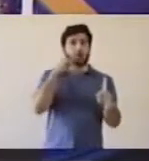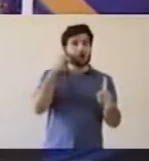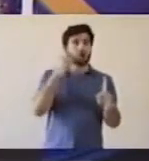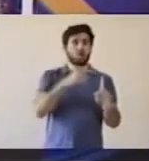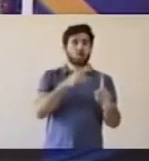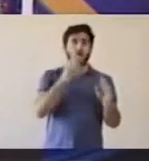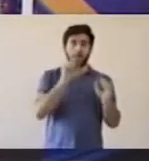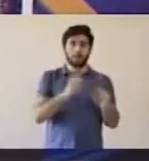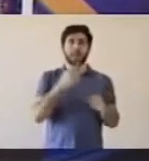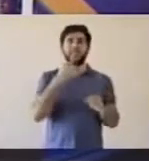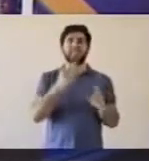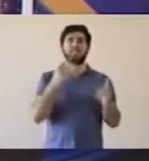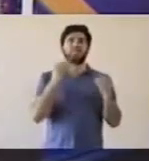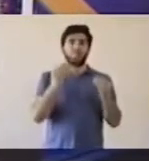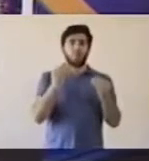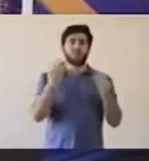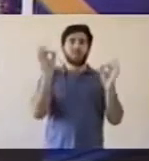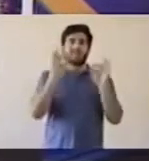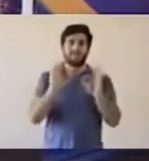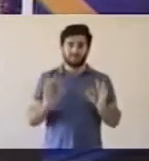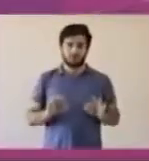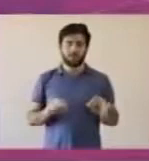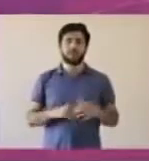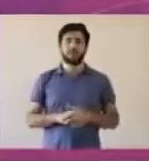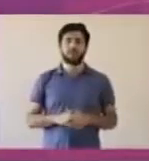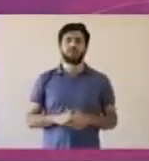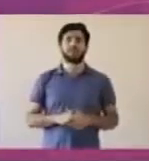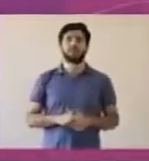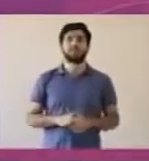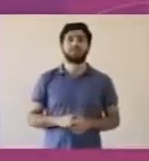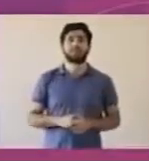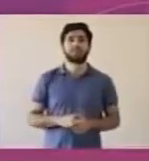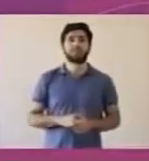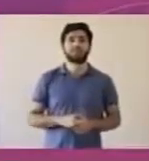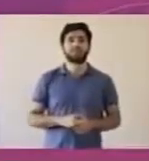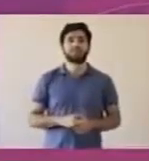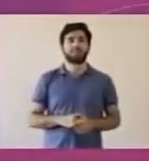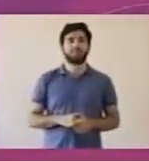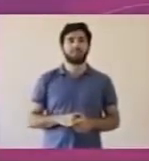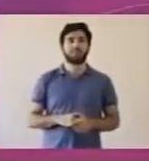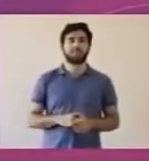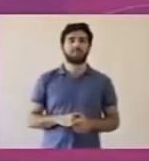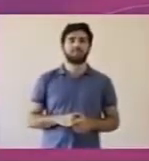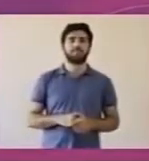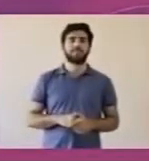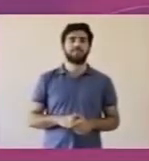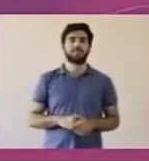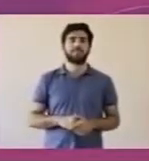muchas formas, así como muchas palabras en idioma Xinka. ¿Qué aprendimos hoy?